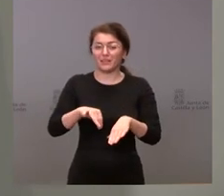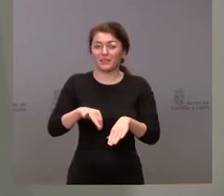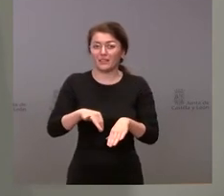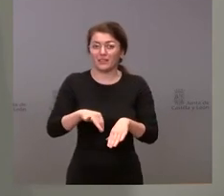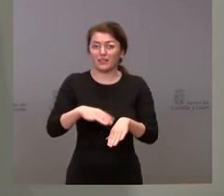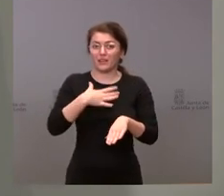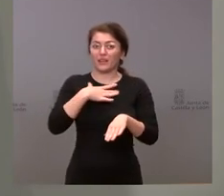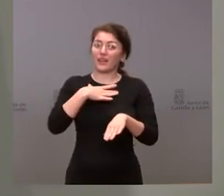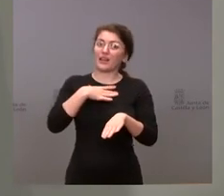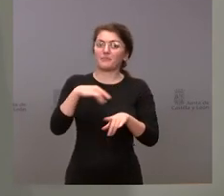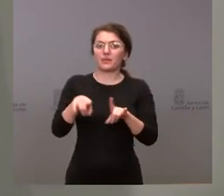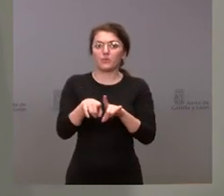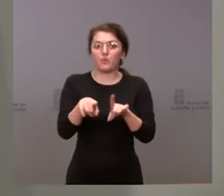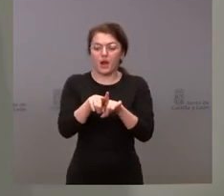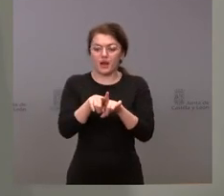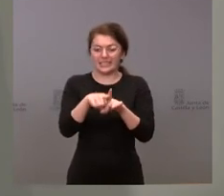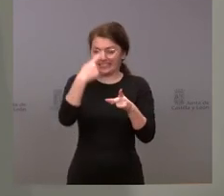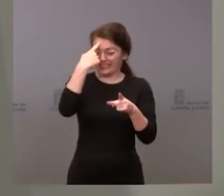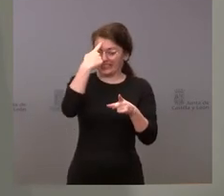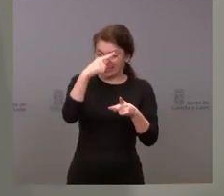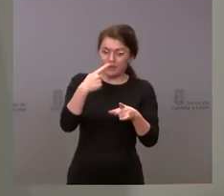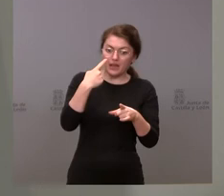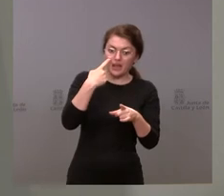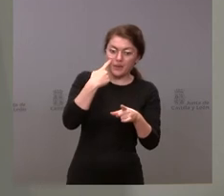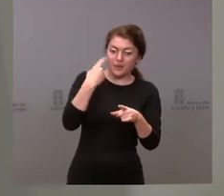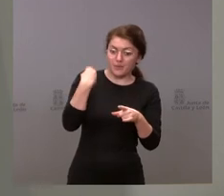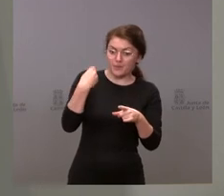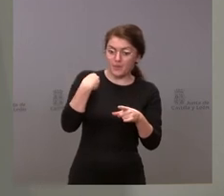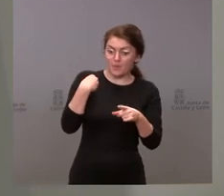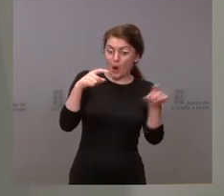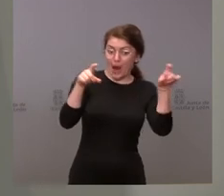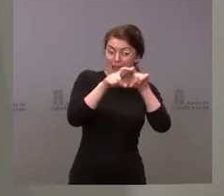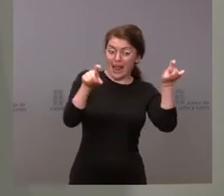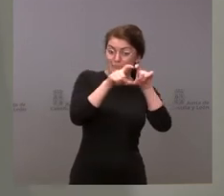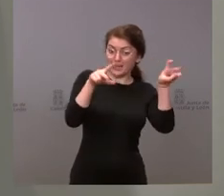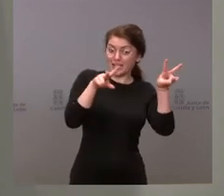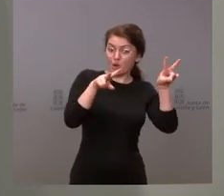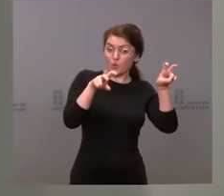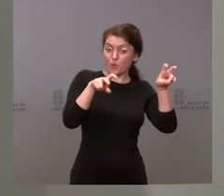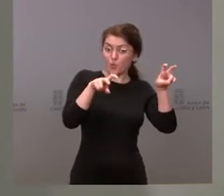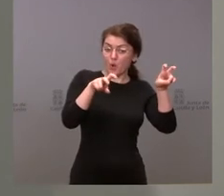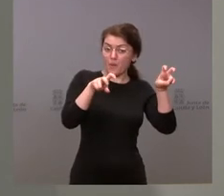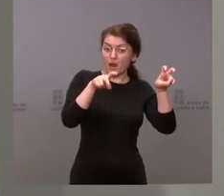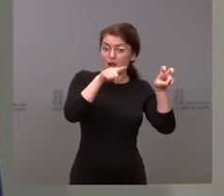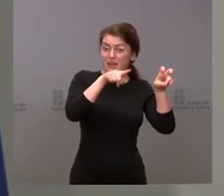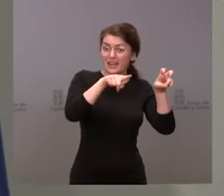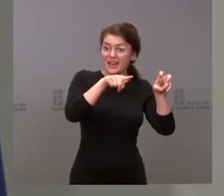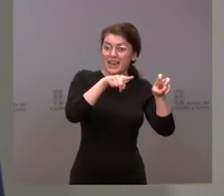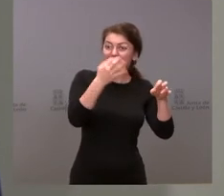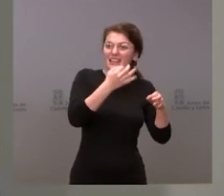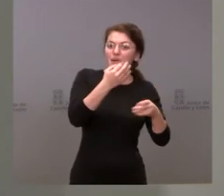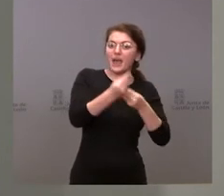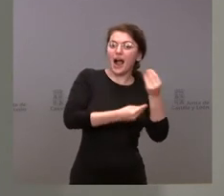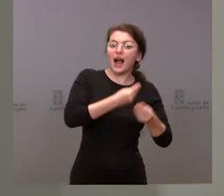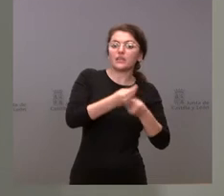saber qué parte tenía que concluirse por los nuevos licitadores desde el estado actual en que estaban las obras en marcha hasta la